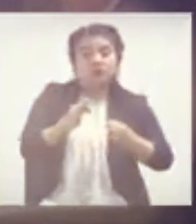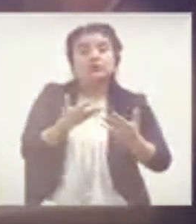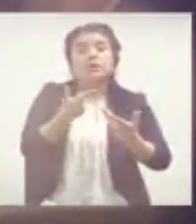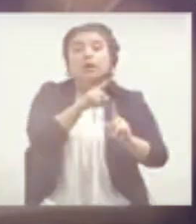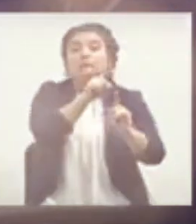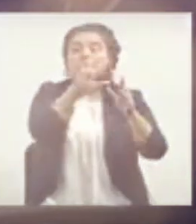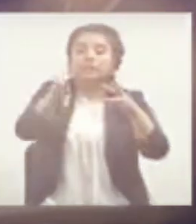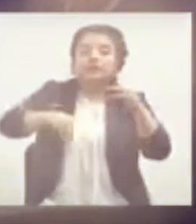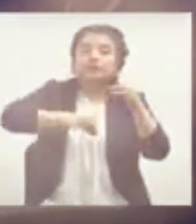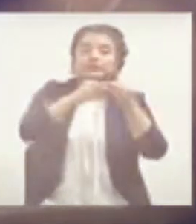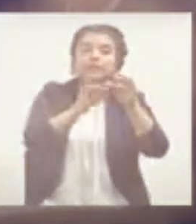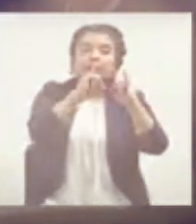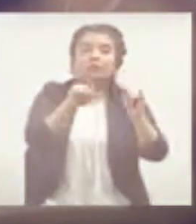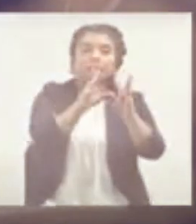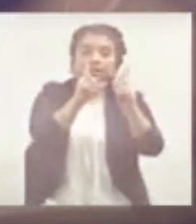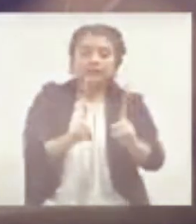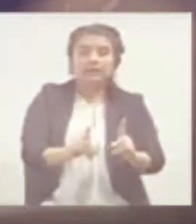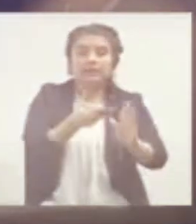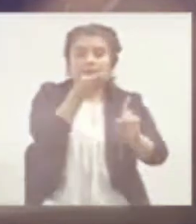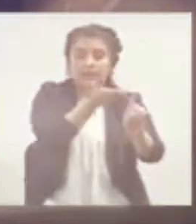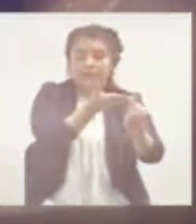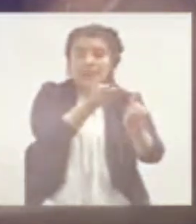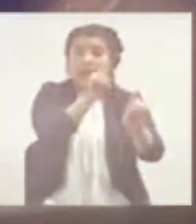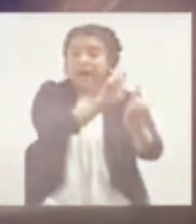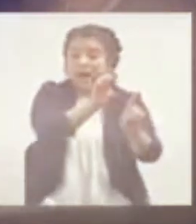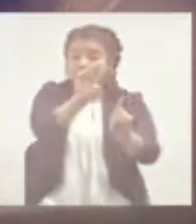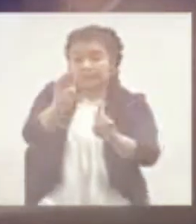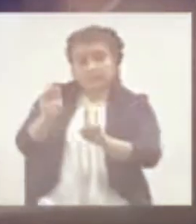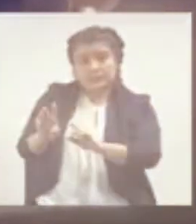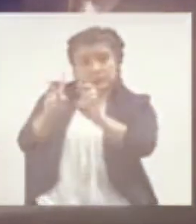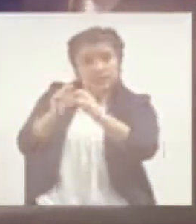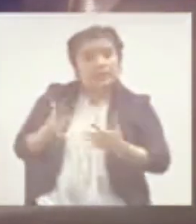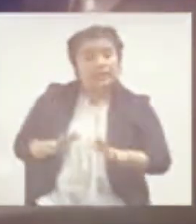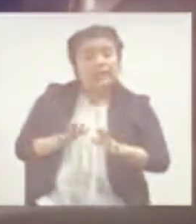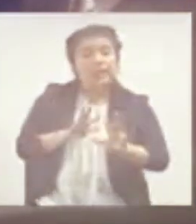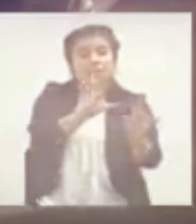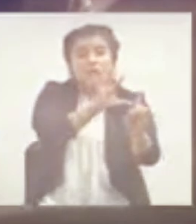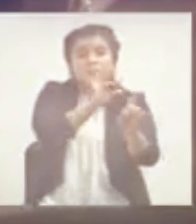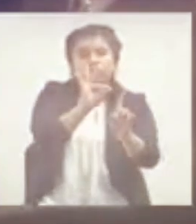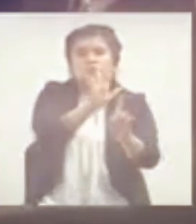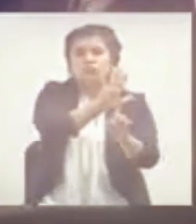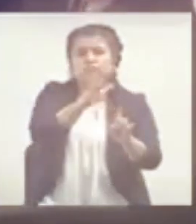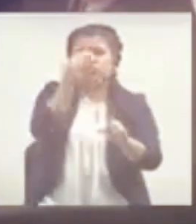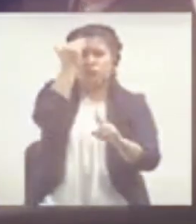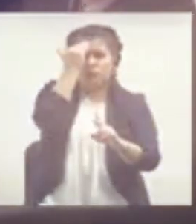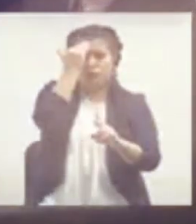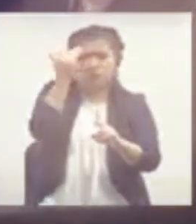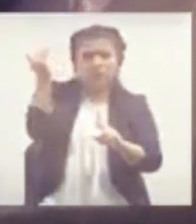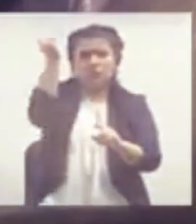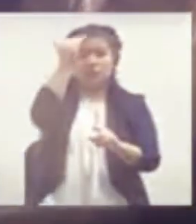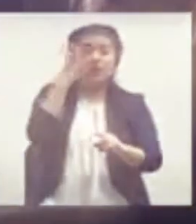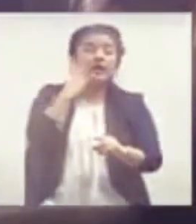la conformación de la Junta Directiva ha permitido que cada representante aporte positiva y asertivamente de conformidad con sus conocimientos y